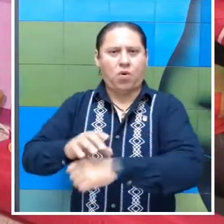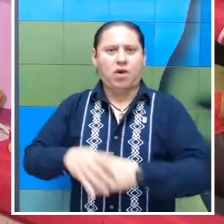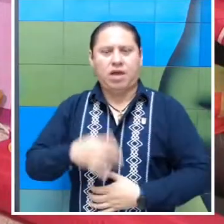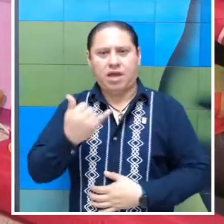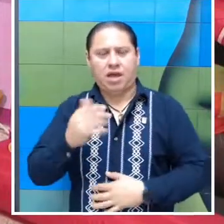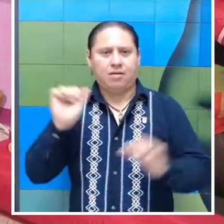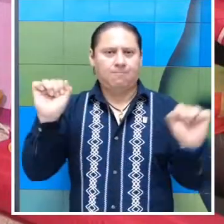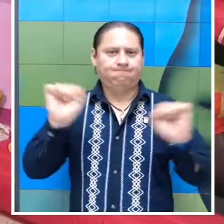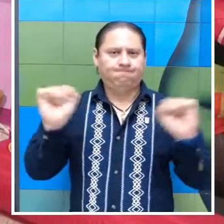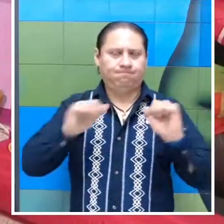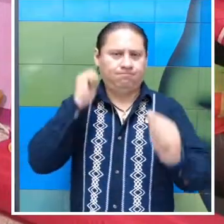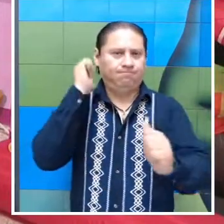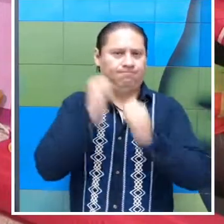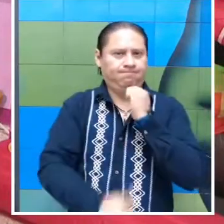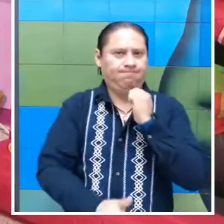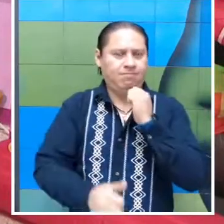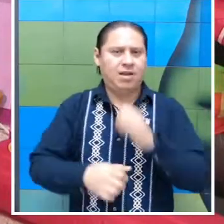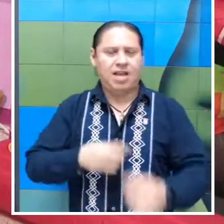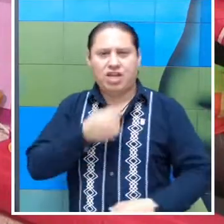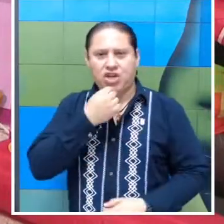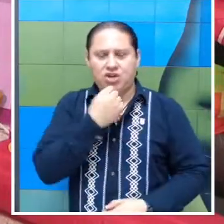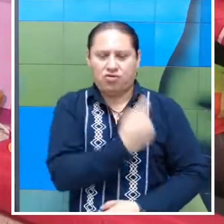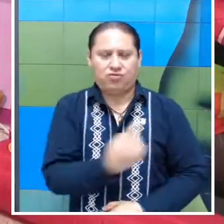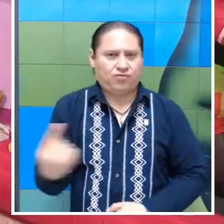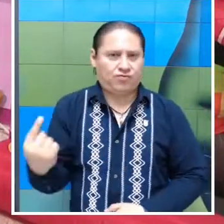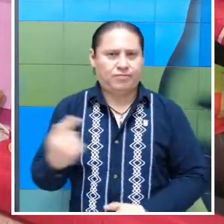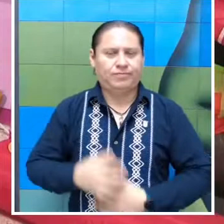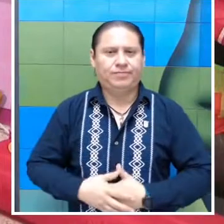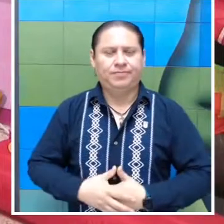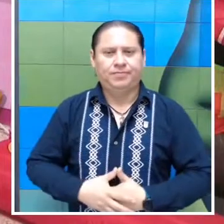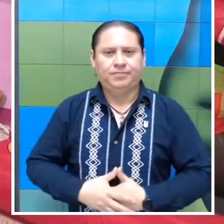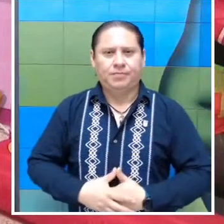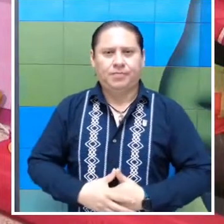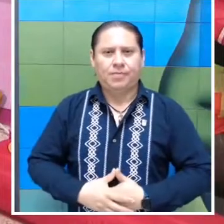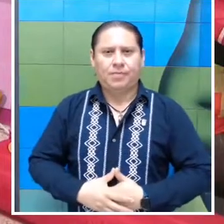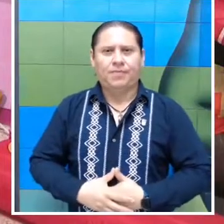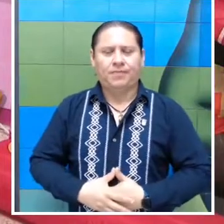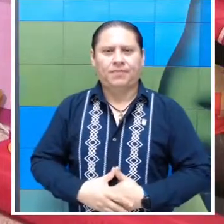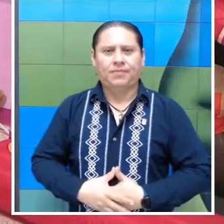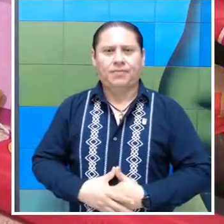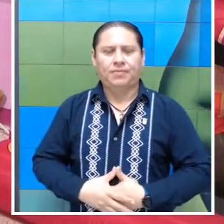de la carrera en categorías infantiles.